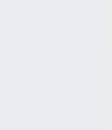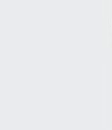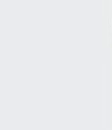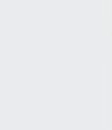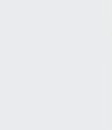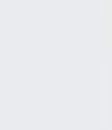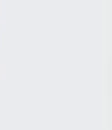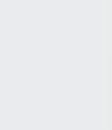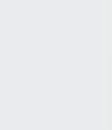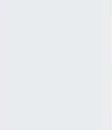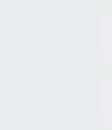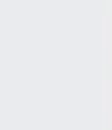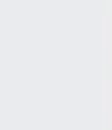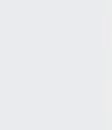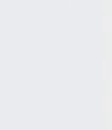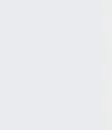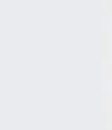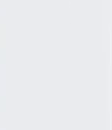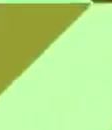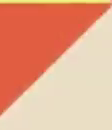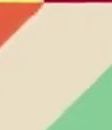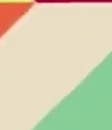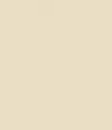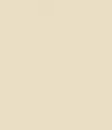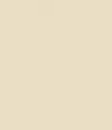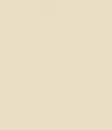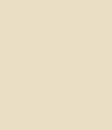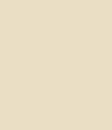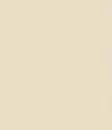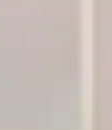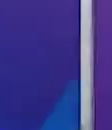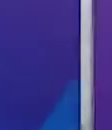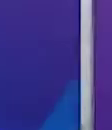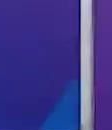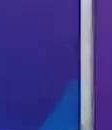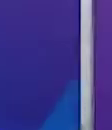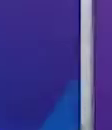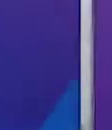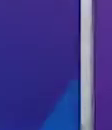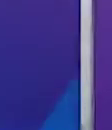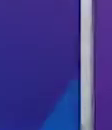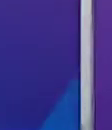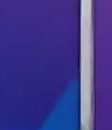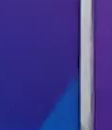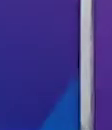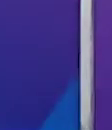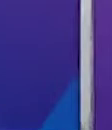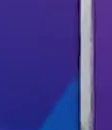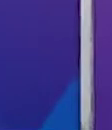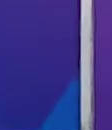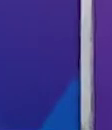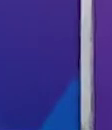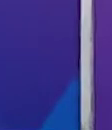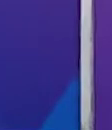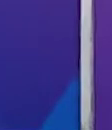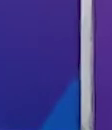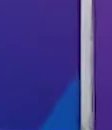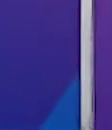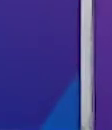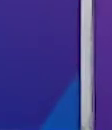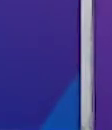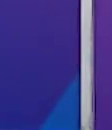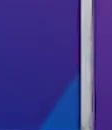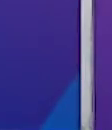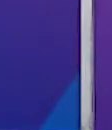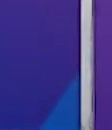importantes entrevistados con este mismo tema. Exactamente, Douglas, para que presten atención, no solamente quien está frente a una computadora, no solamente